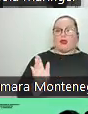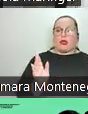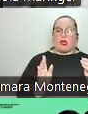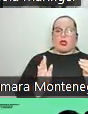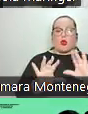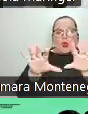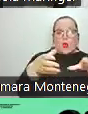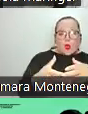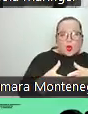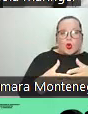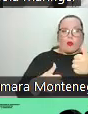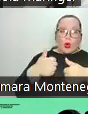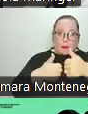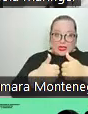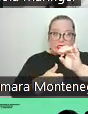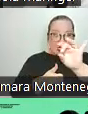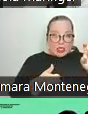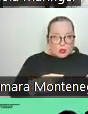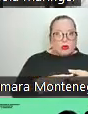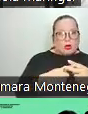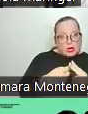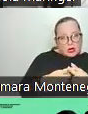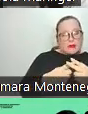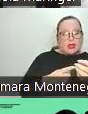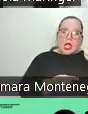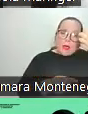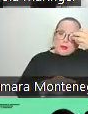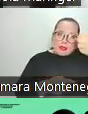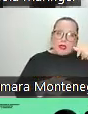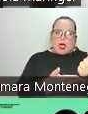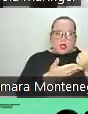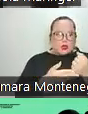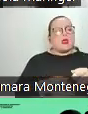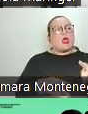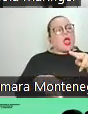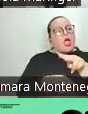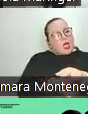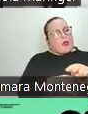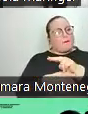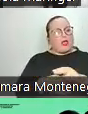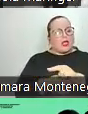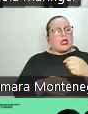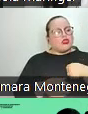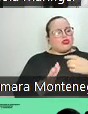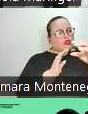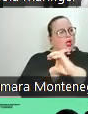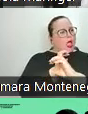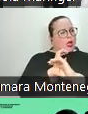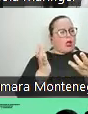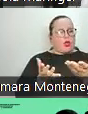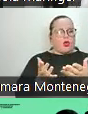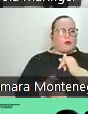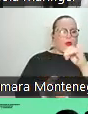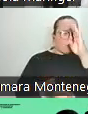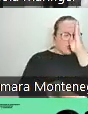de competencias a través de estas herramientas que les permitirán administrar sus carreras y tomar las mejores decisiones en el contexto profesional